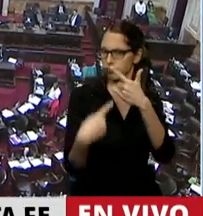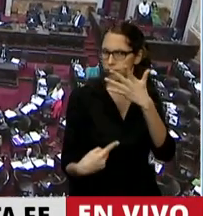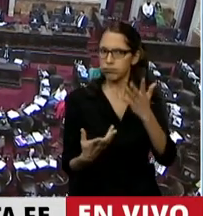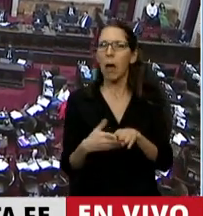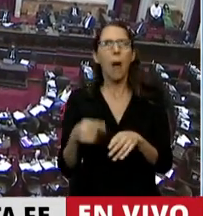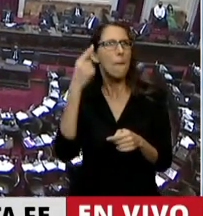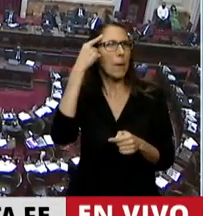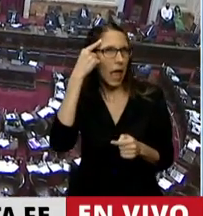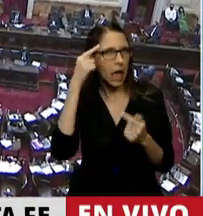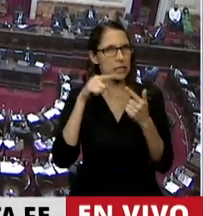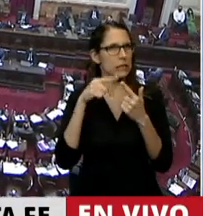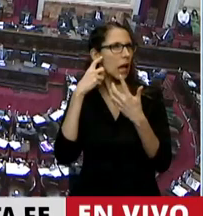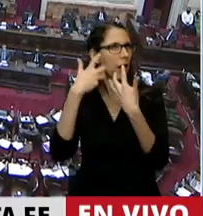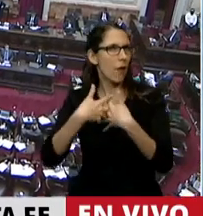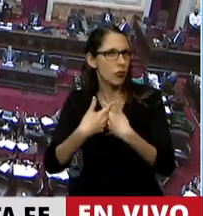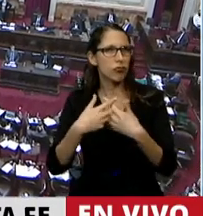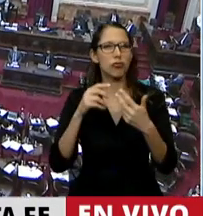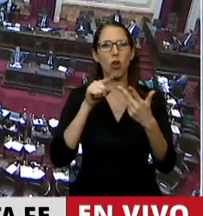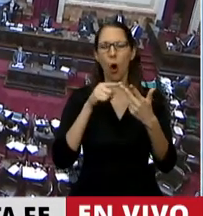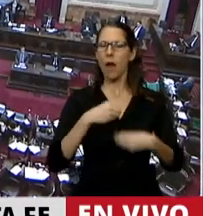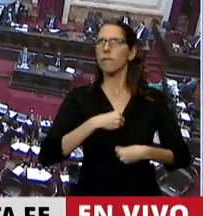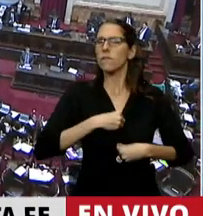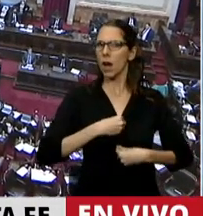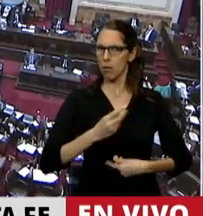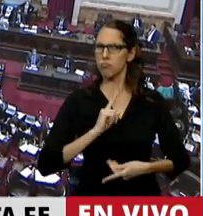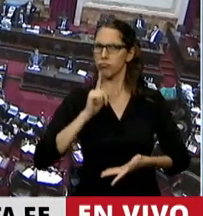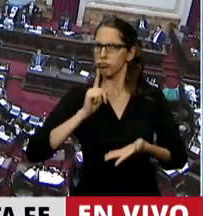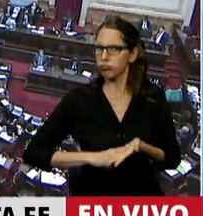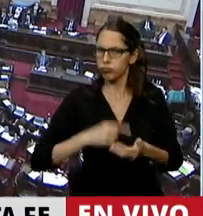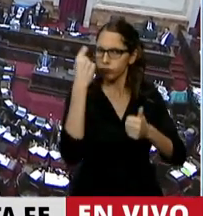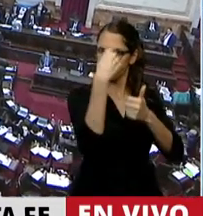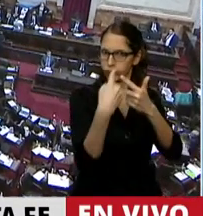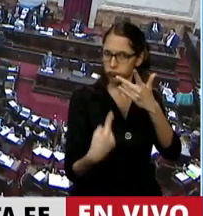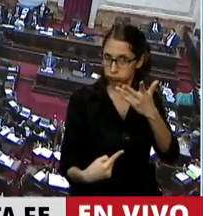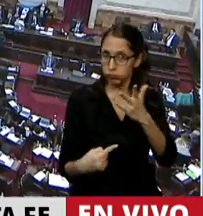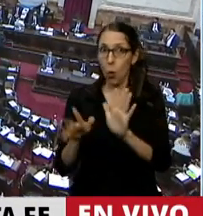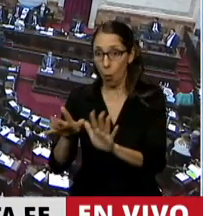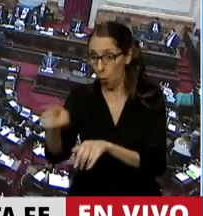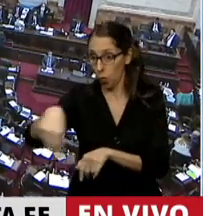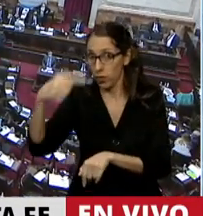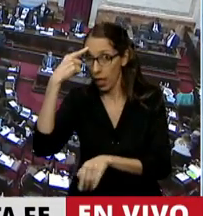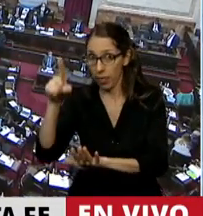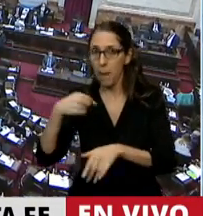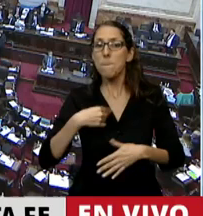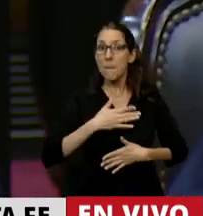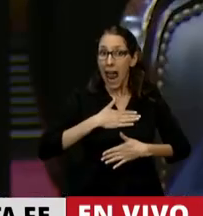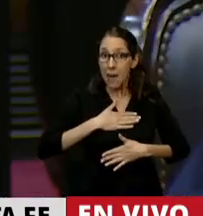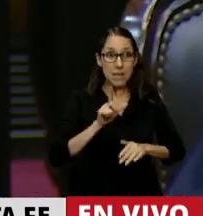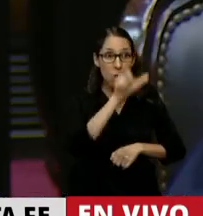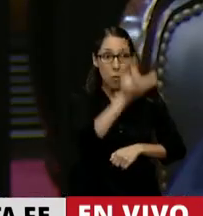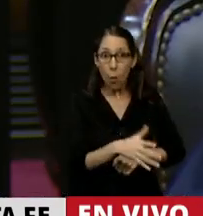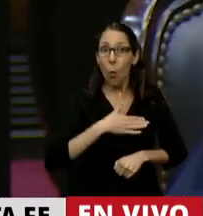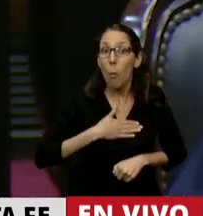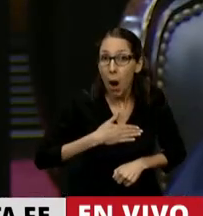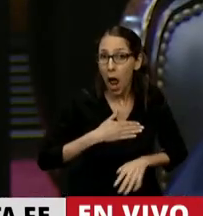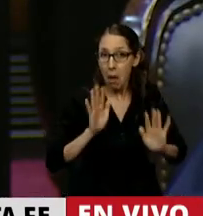como pensamiento, autorreflexión, voluntad. Y para nosotros, para mí, la dignidad humana no tiene que ver con